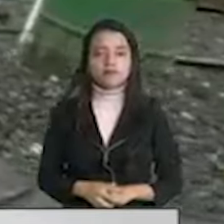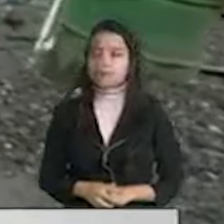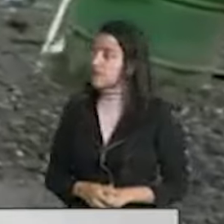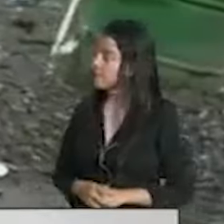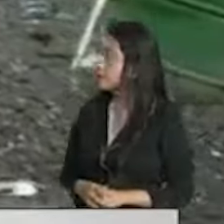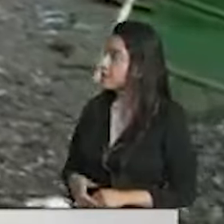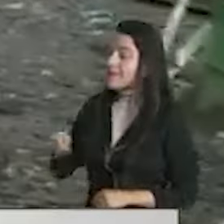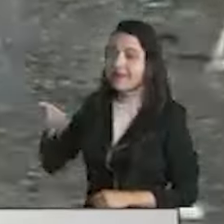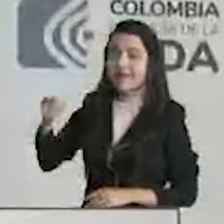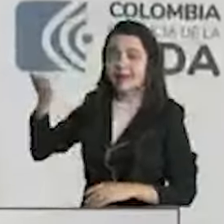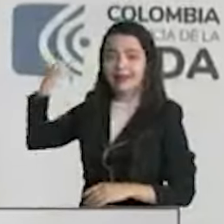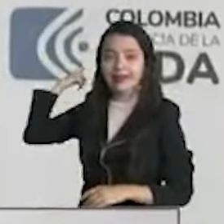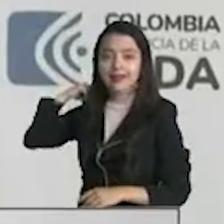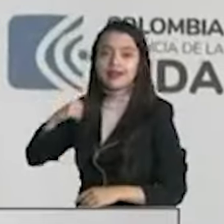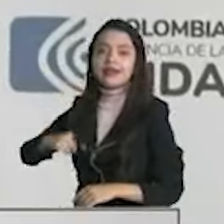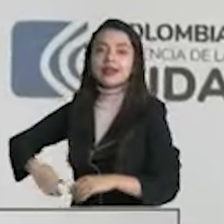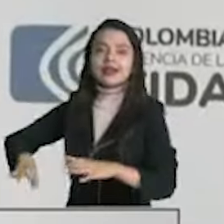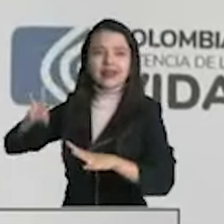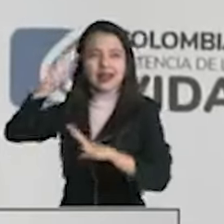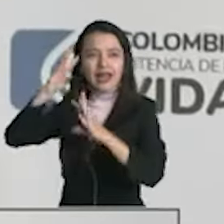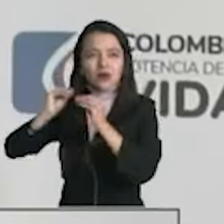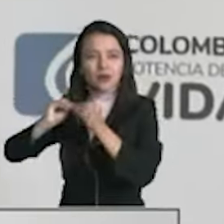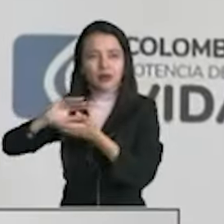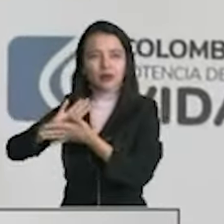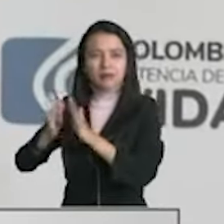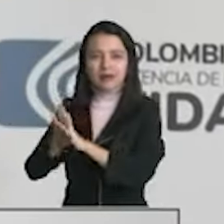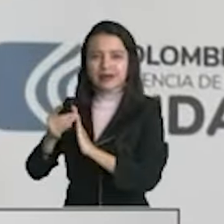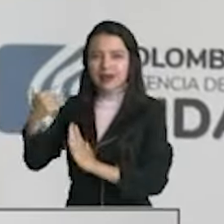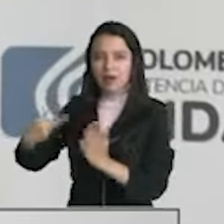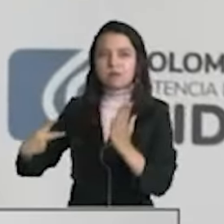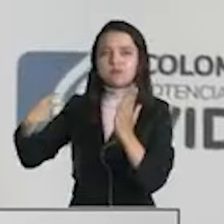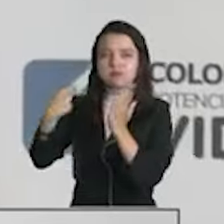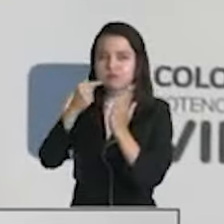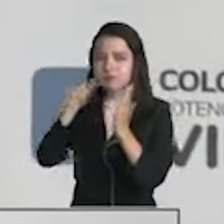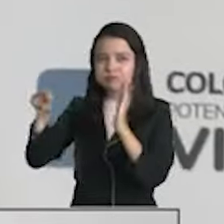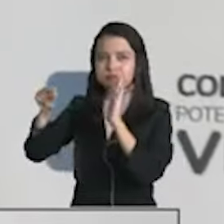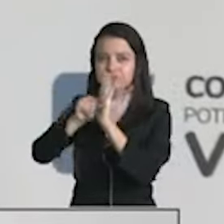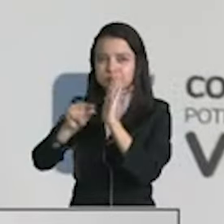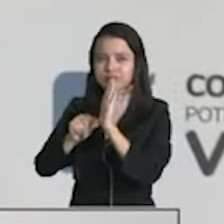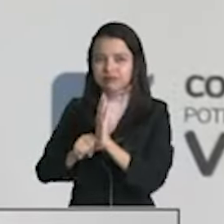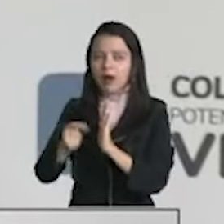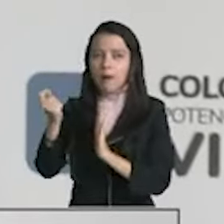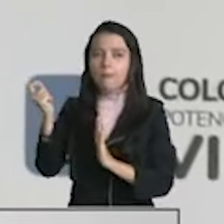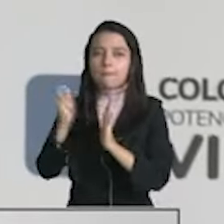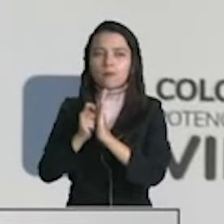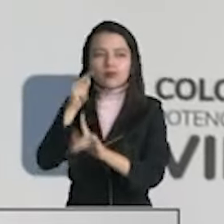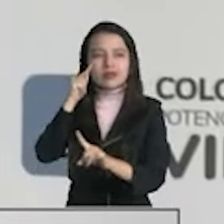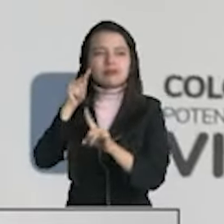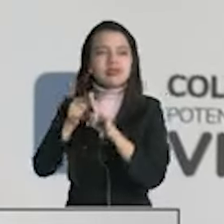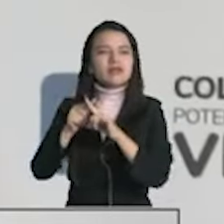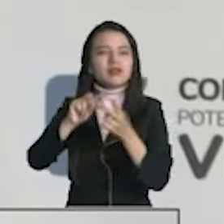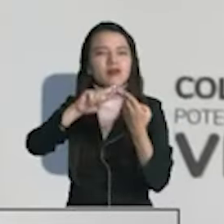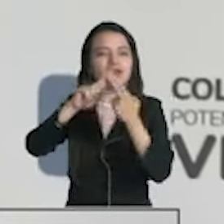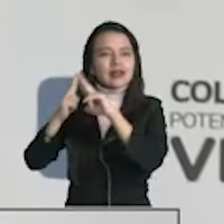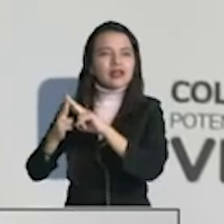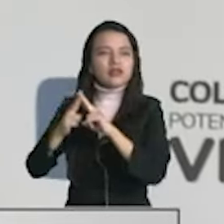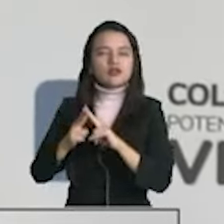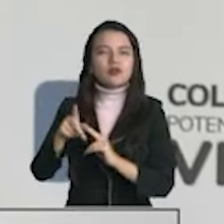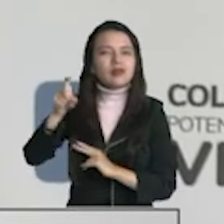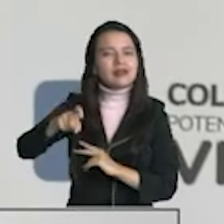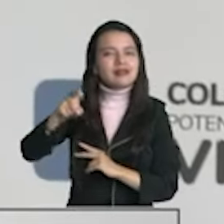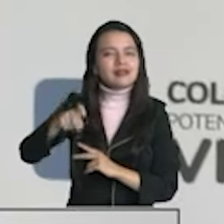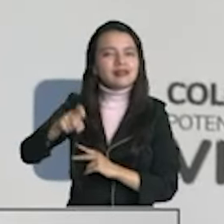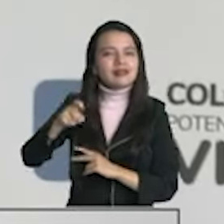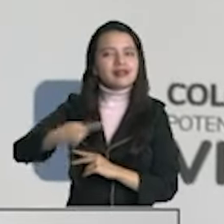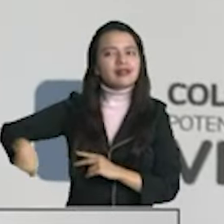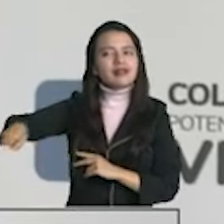Desde el acuerdo final de paz se consignó un punto específico relacionado con la necesidad